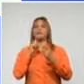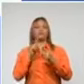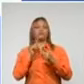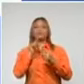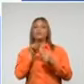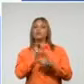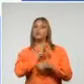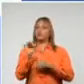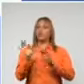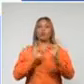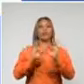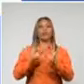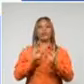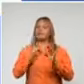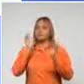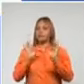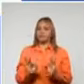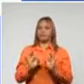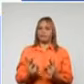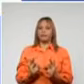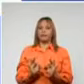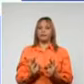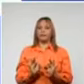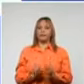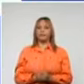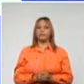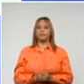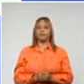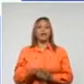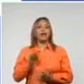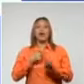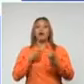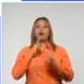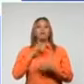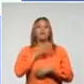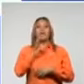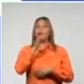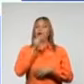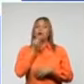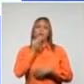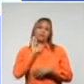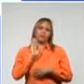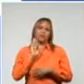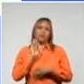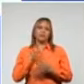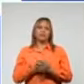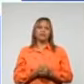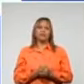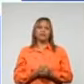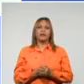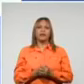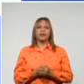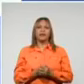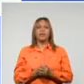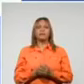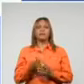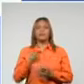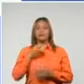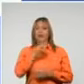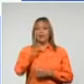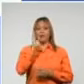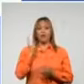aunque tú vayas a Baracoa, y no lo digo despectivamente, es que Baracoa no tiene casos hace ya mucho tiempo,